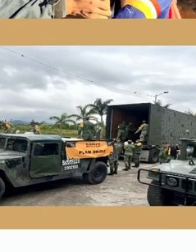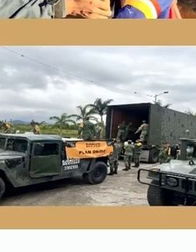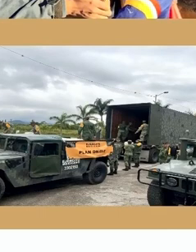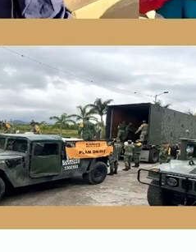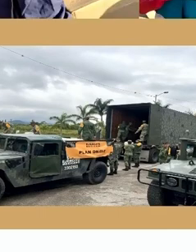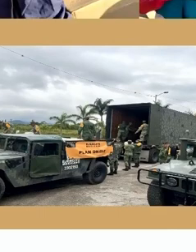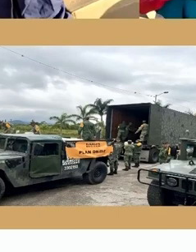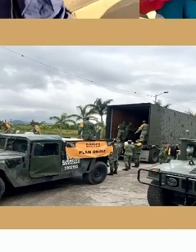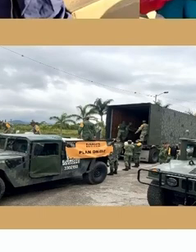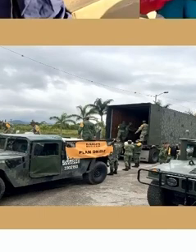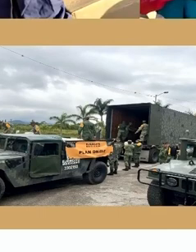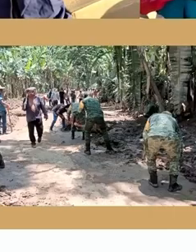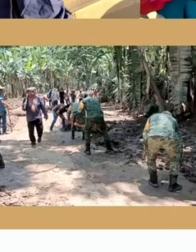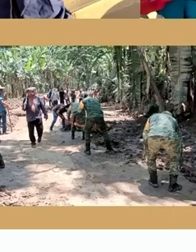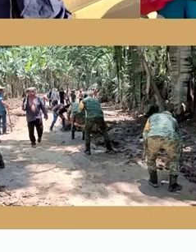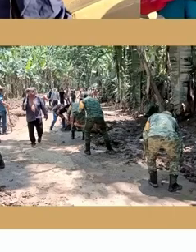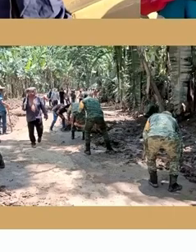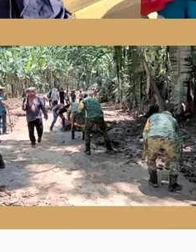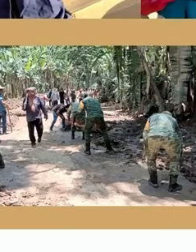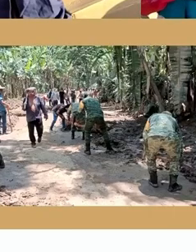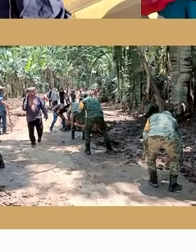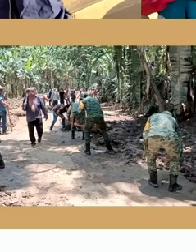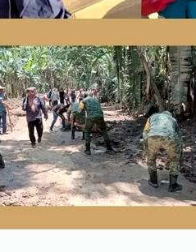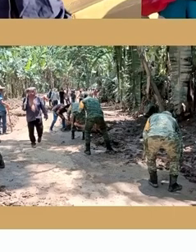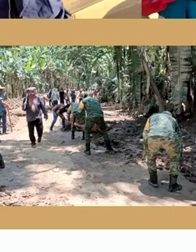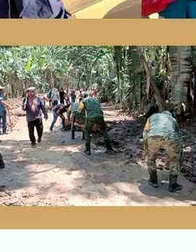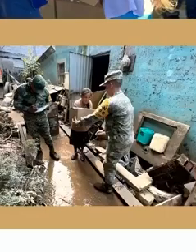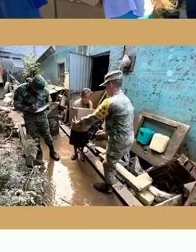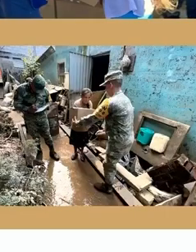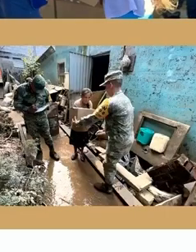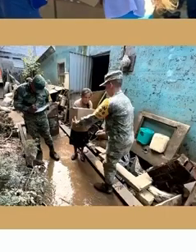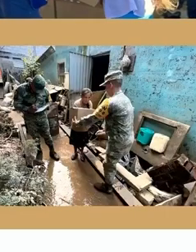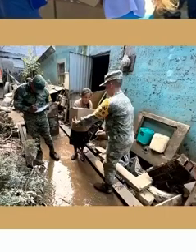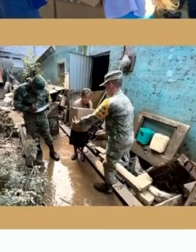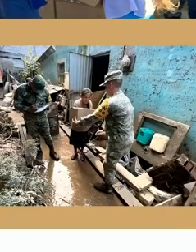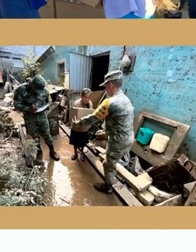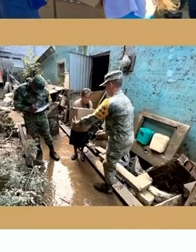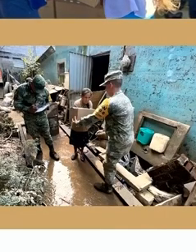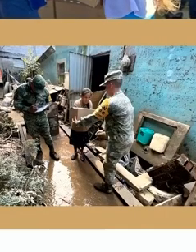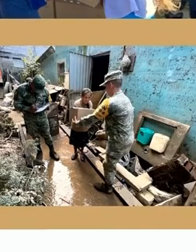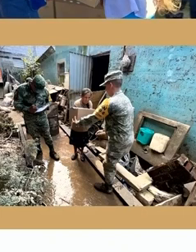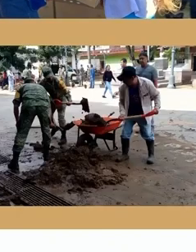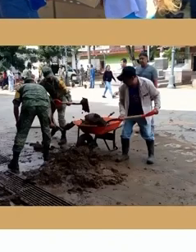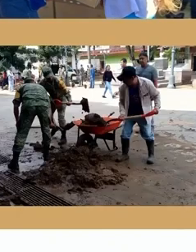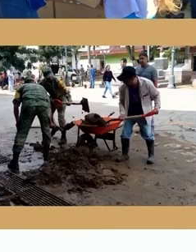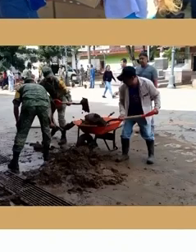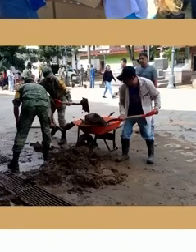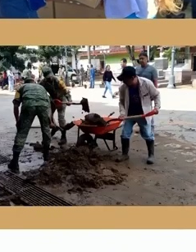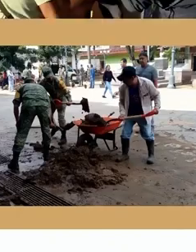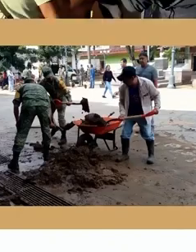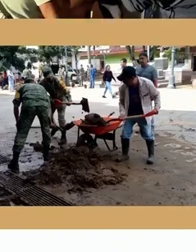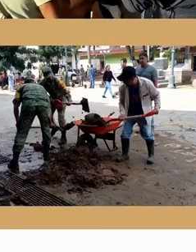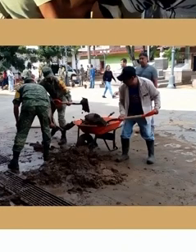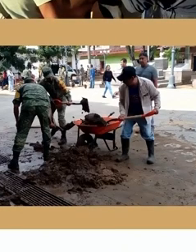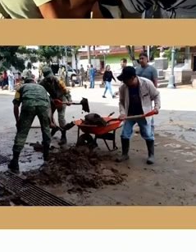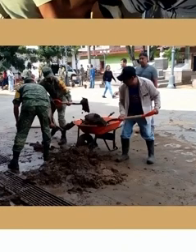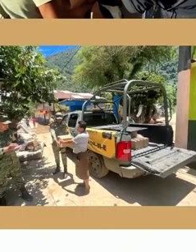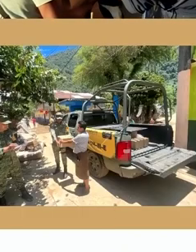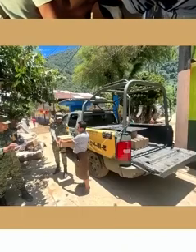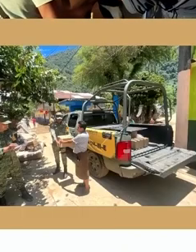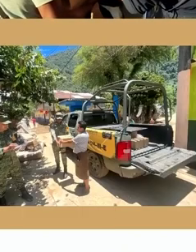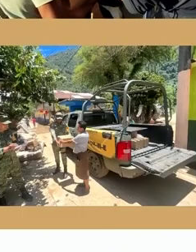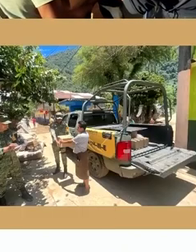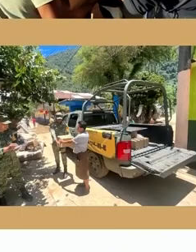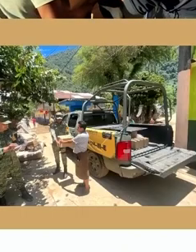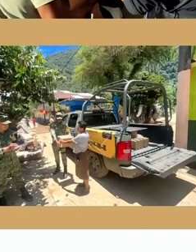lluvias severas, explosiones, incendios urbanos, accidentes vehiculares, deslaves, etcétera. Personas